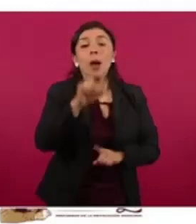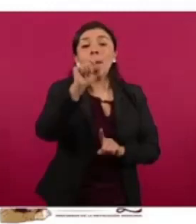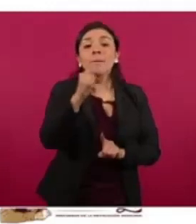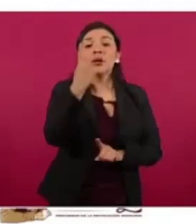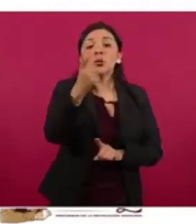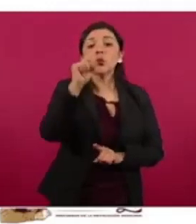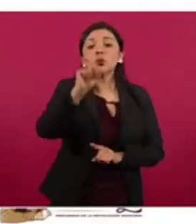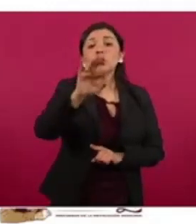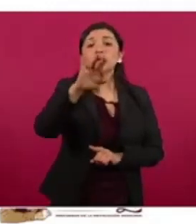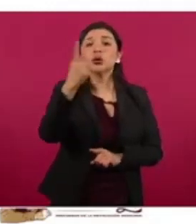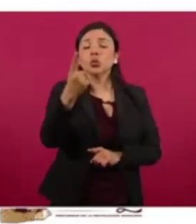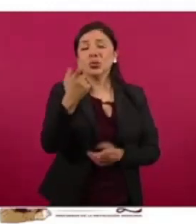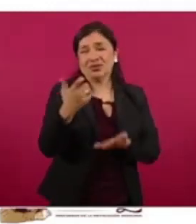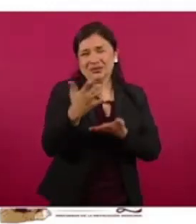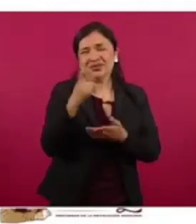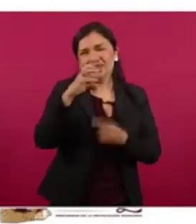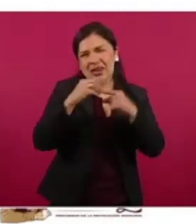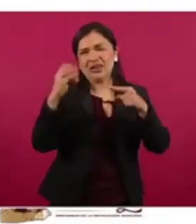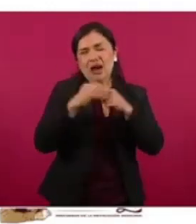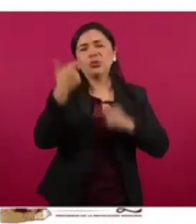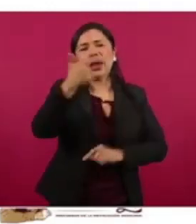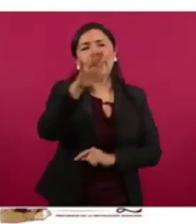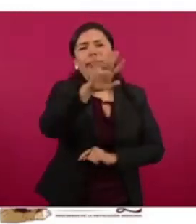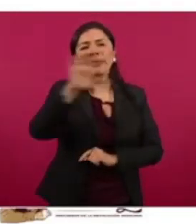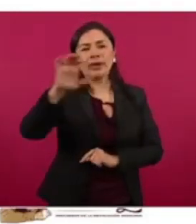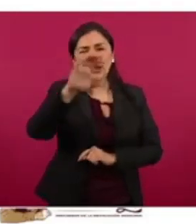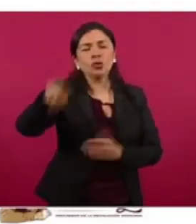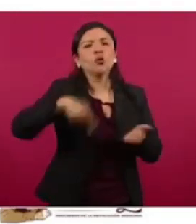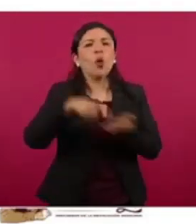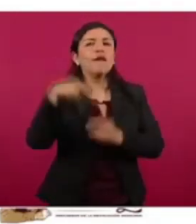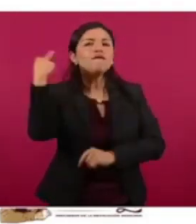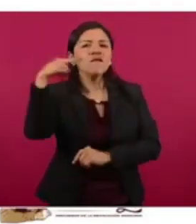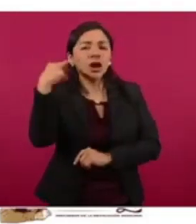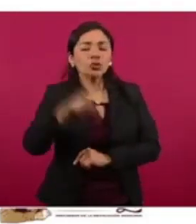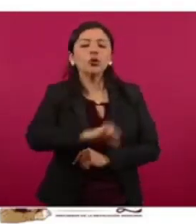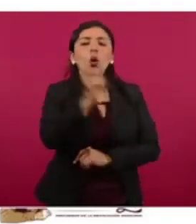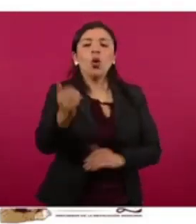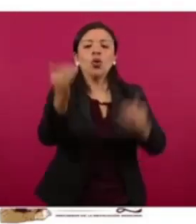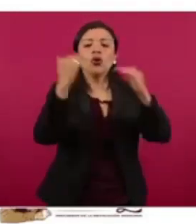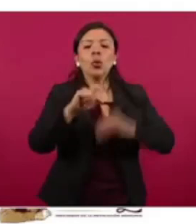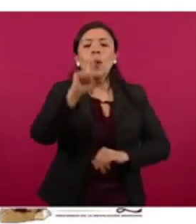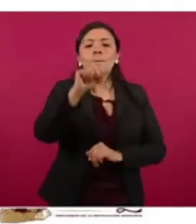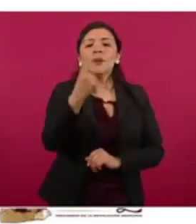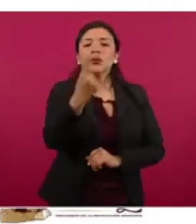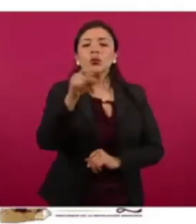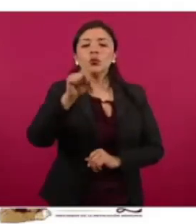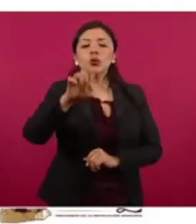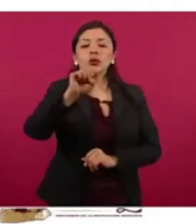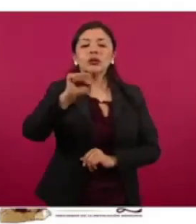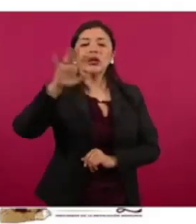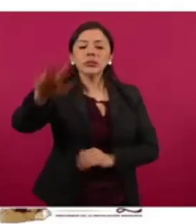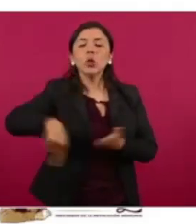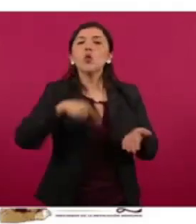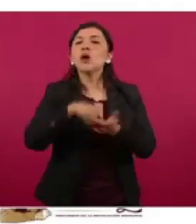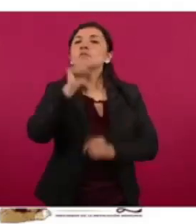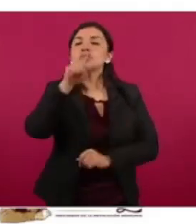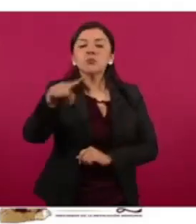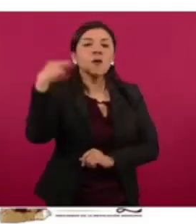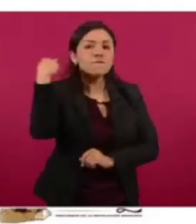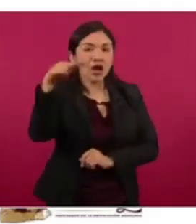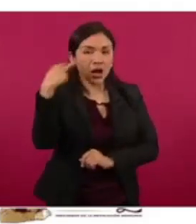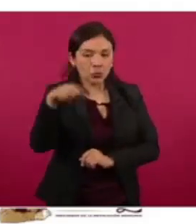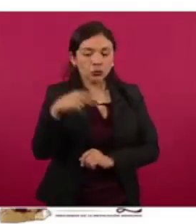pesos 51 centavos de G500 en Medellín de Bravo, Veracruz, y 21 pesos 65 centavos de franquicia Pemex